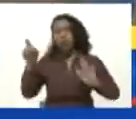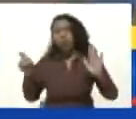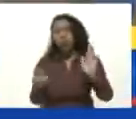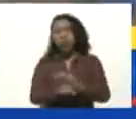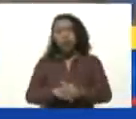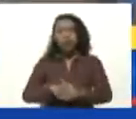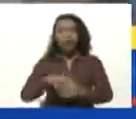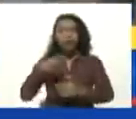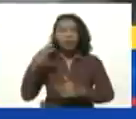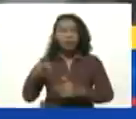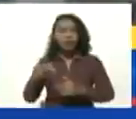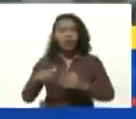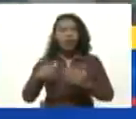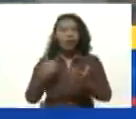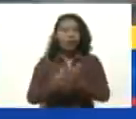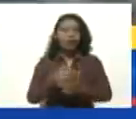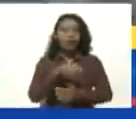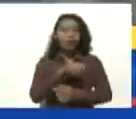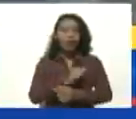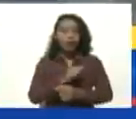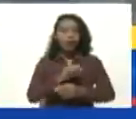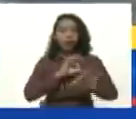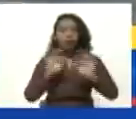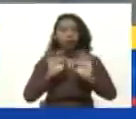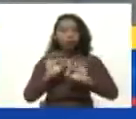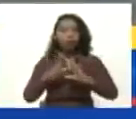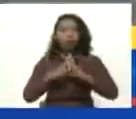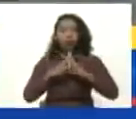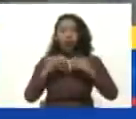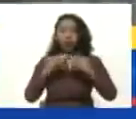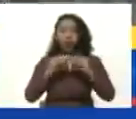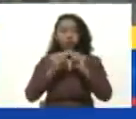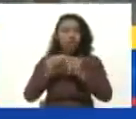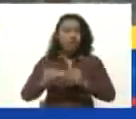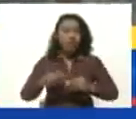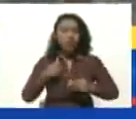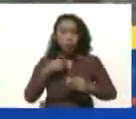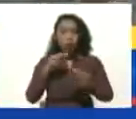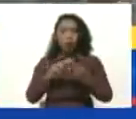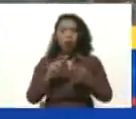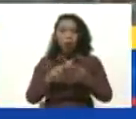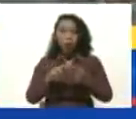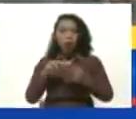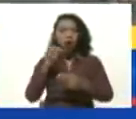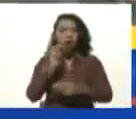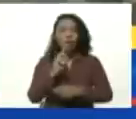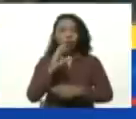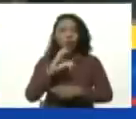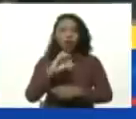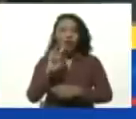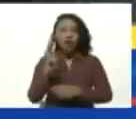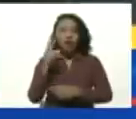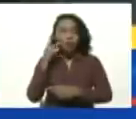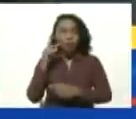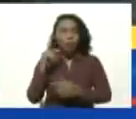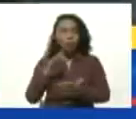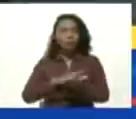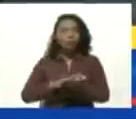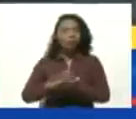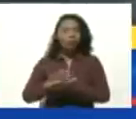la sala de conciertos, la sala E. Yo conozco la UCB como la palma de mi mano.